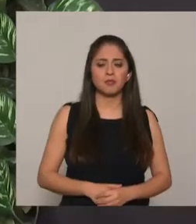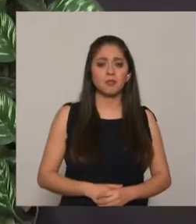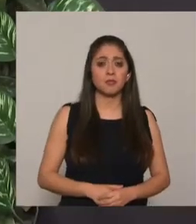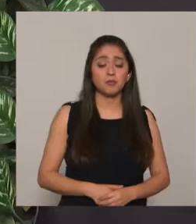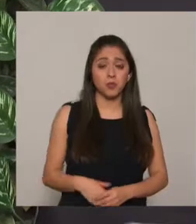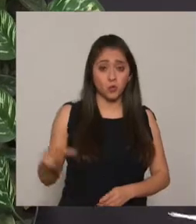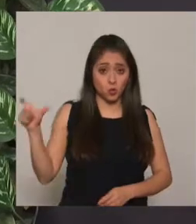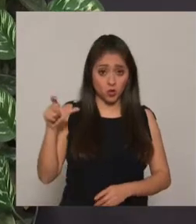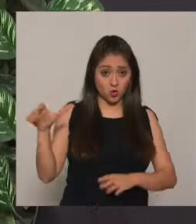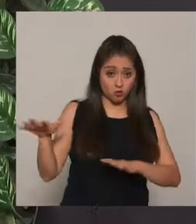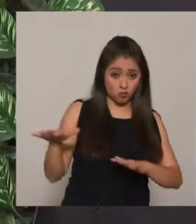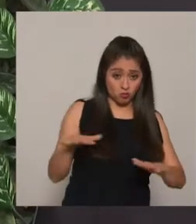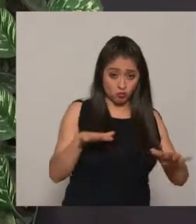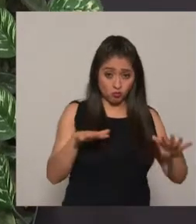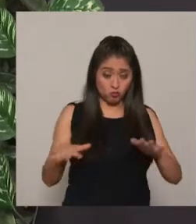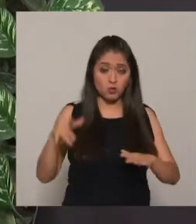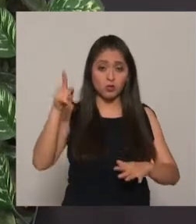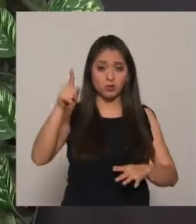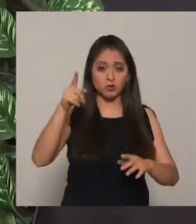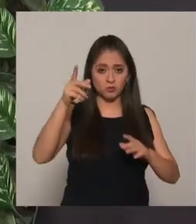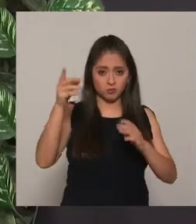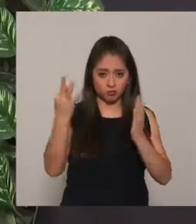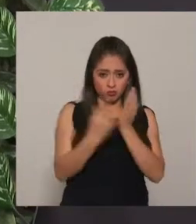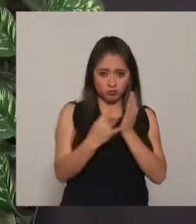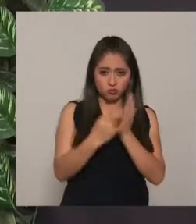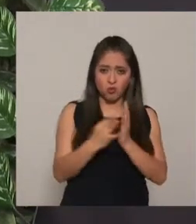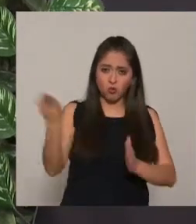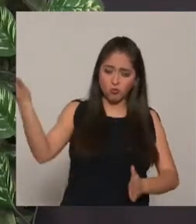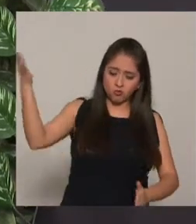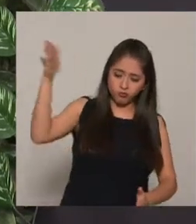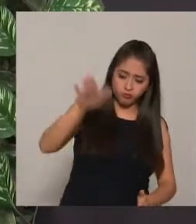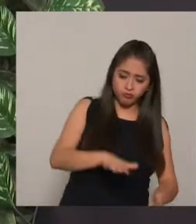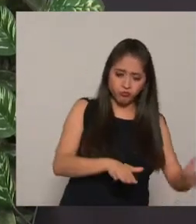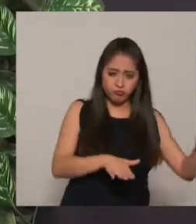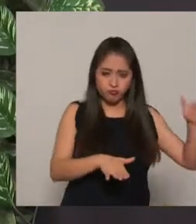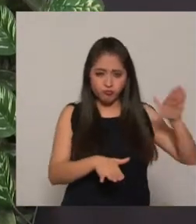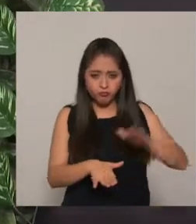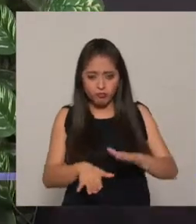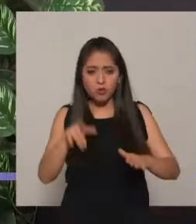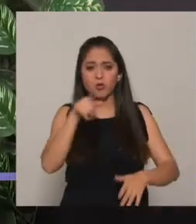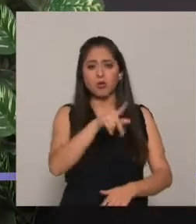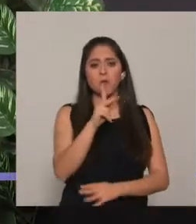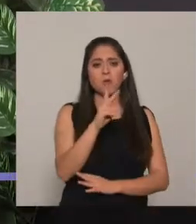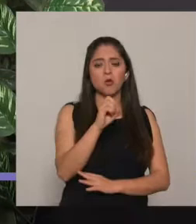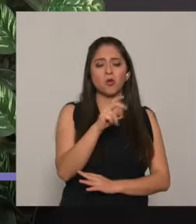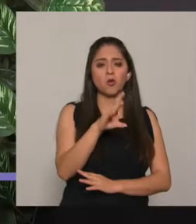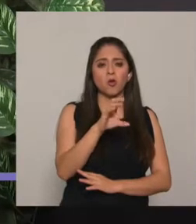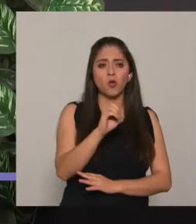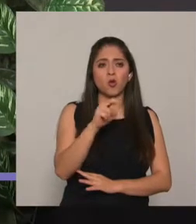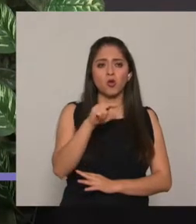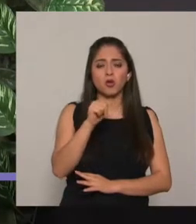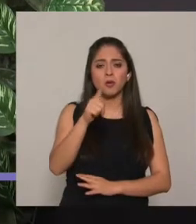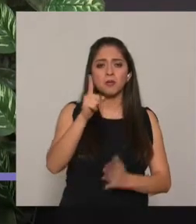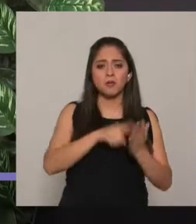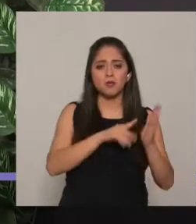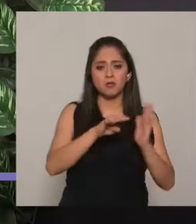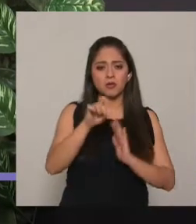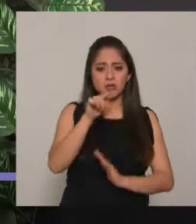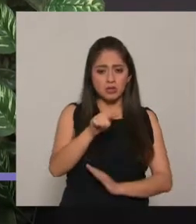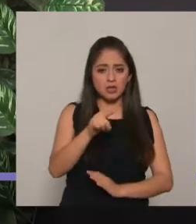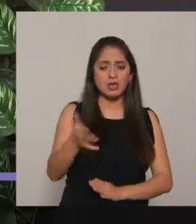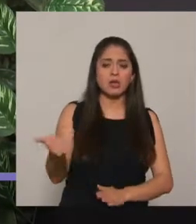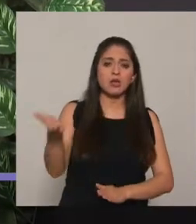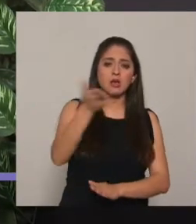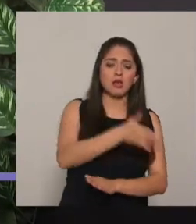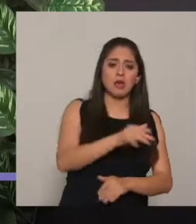en los cuales se encontraban los libros de protocolo notarial en 1917. La administración anterior inició